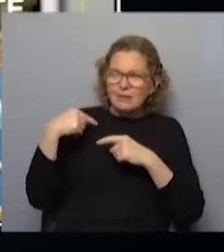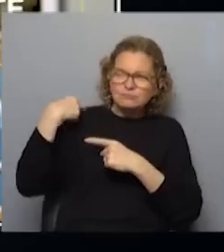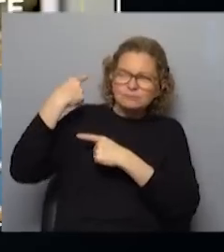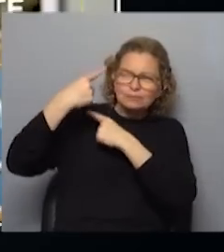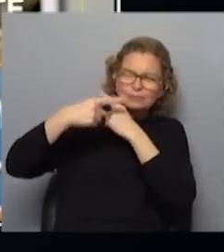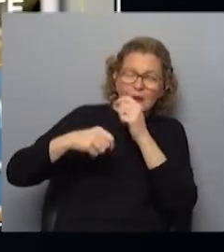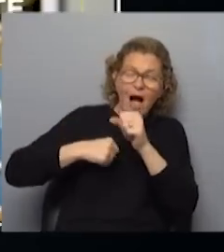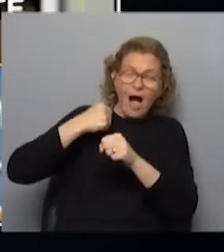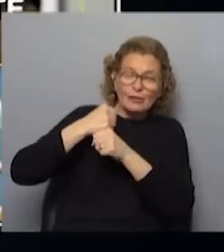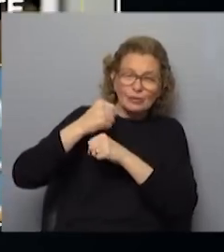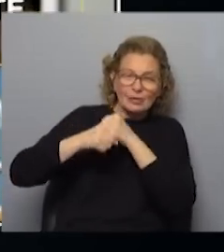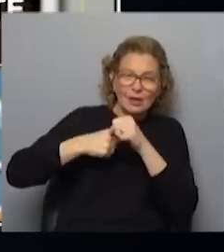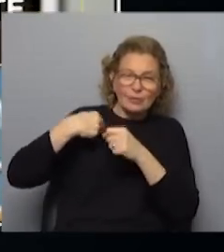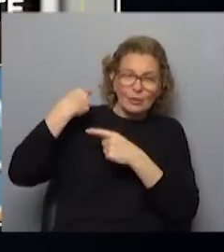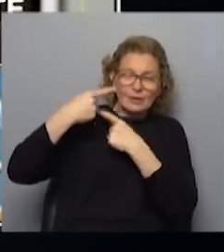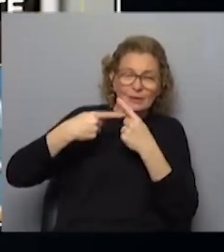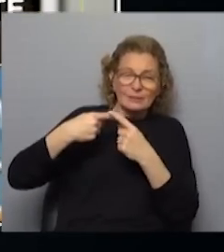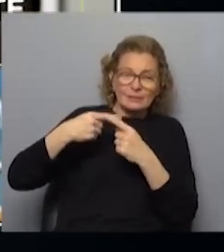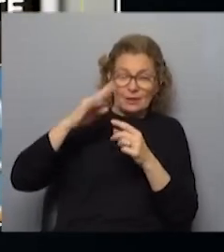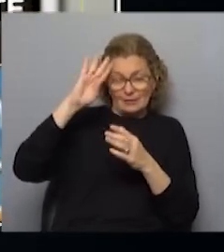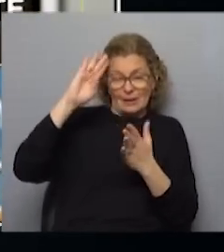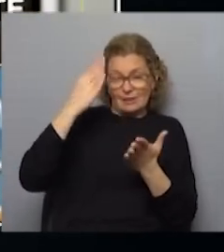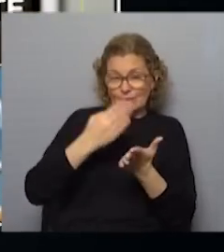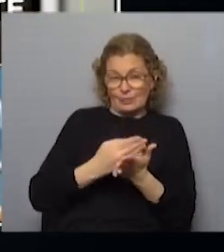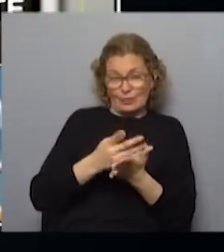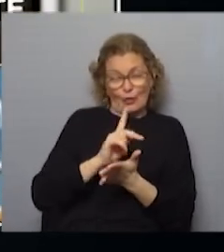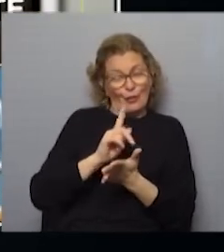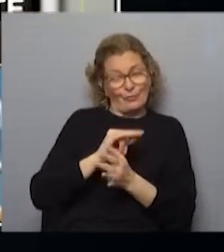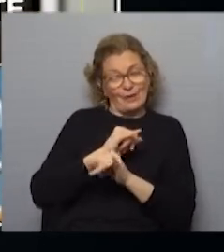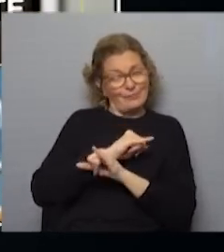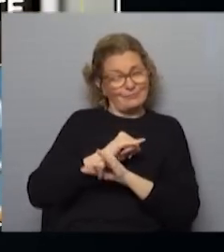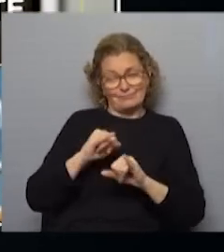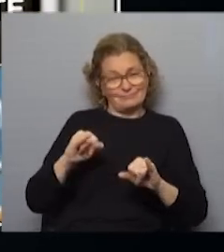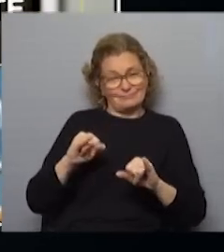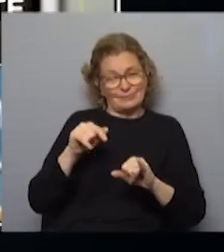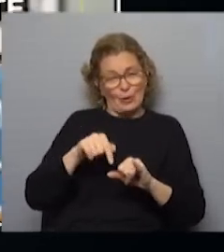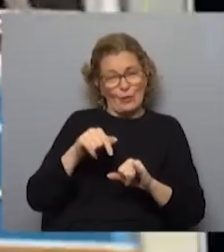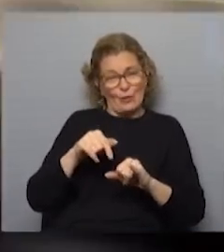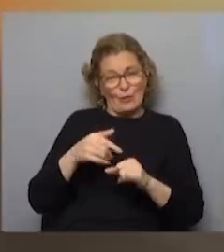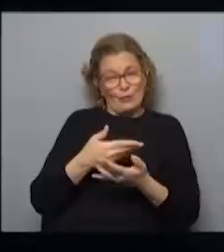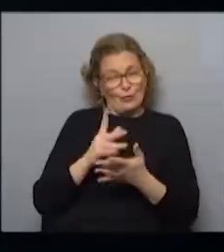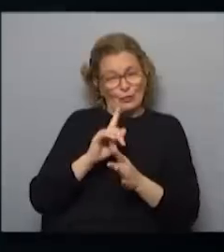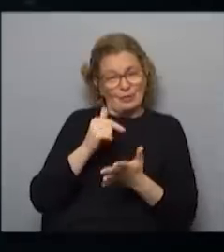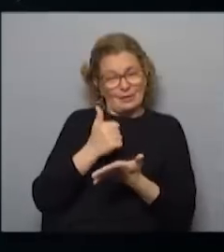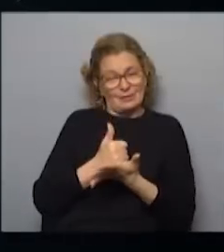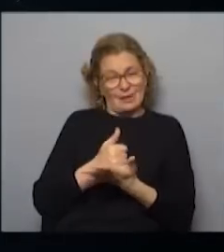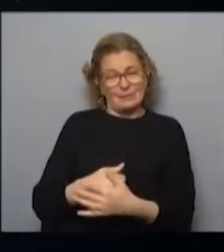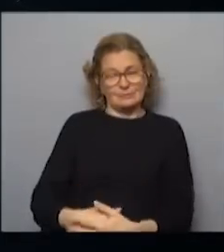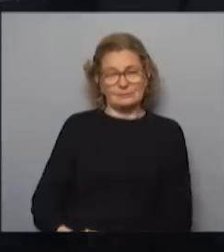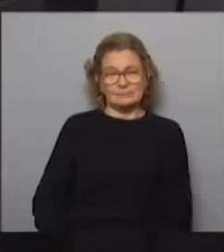hace muchísimos años una herencia de la triste dictadura no deberían de estar este hoy en vigencia